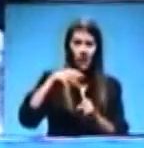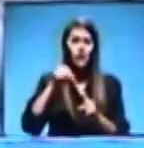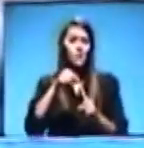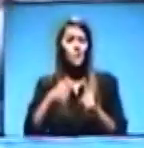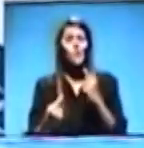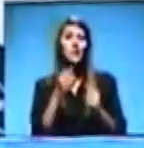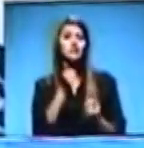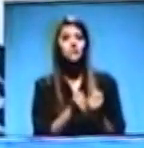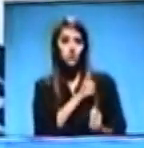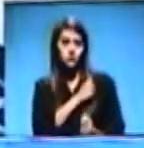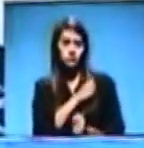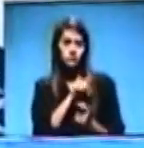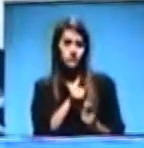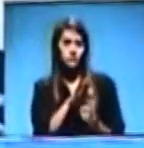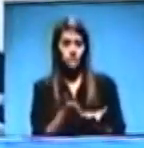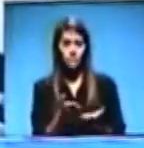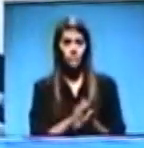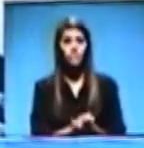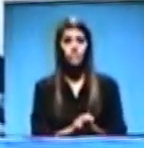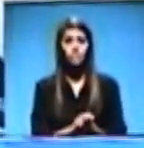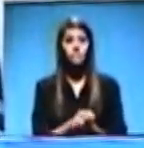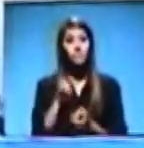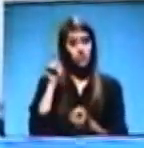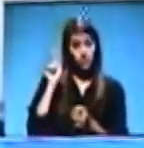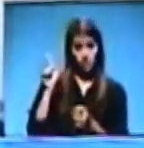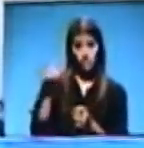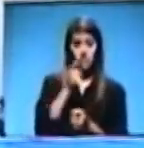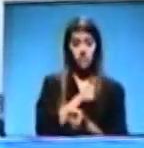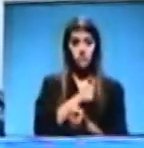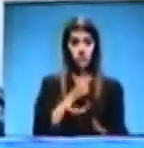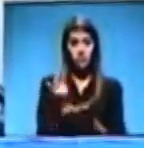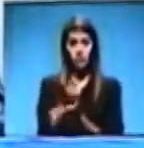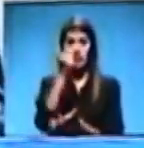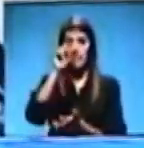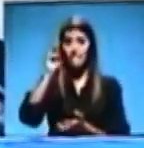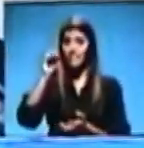el medio ambiente. Un ecólogo de la Universidad de Michigan